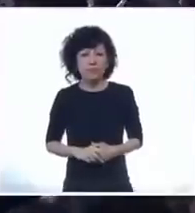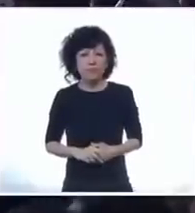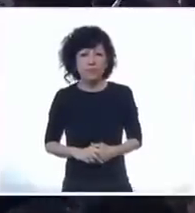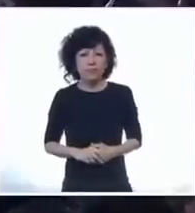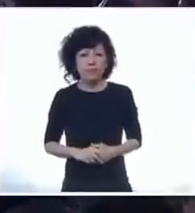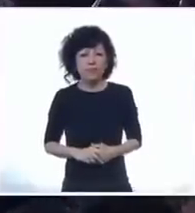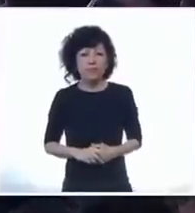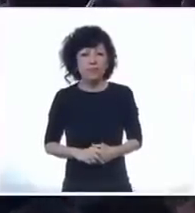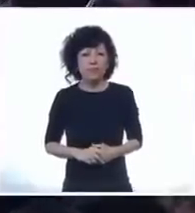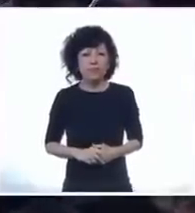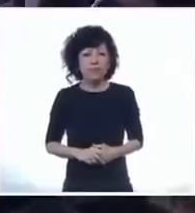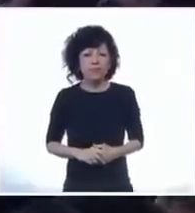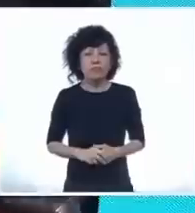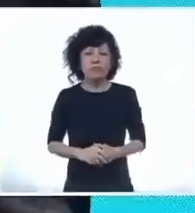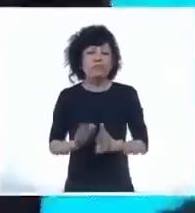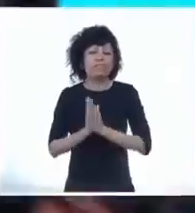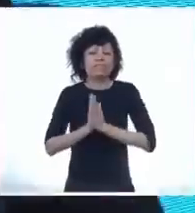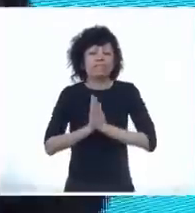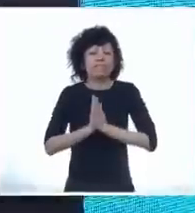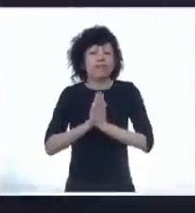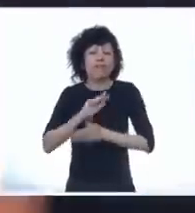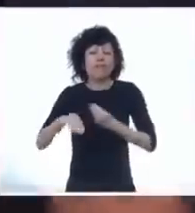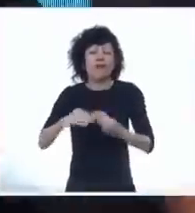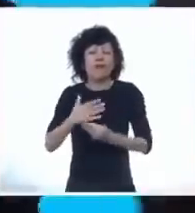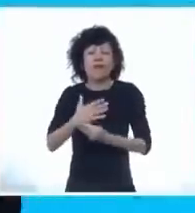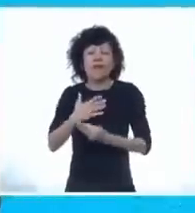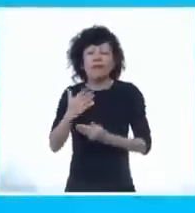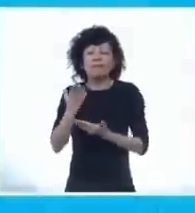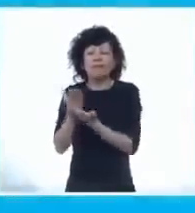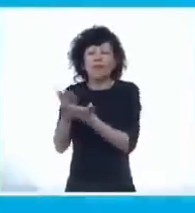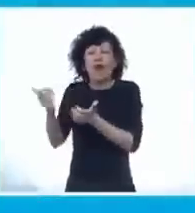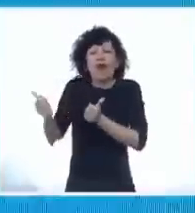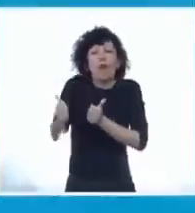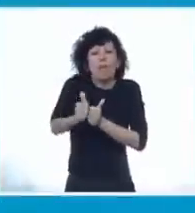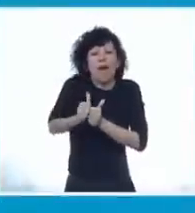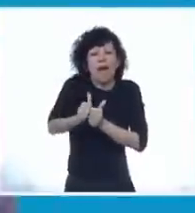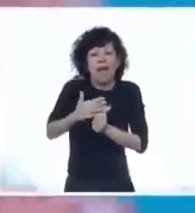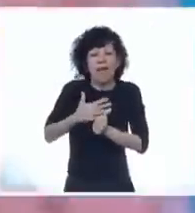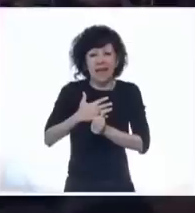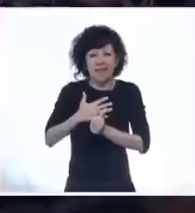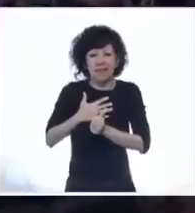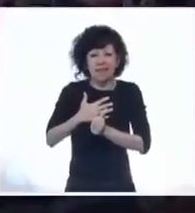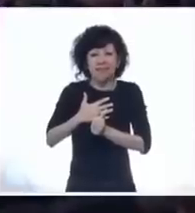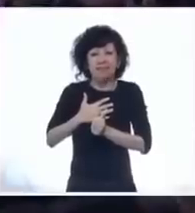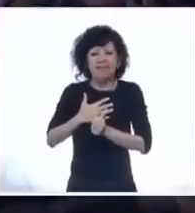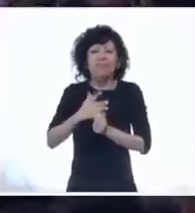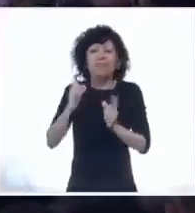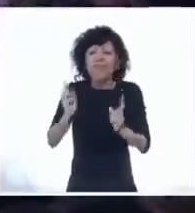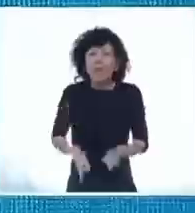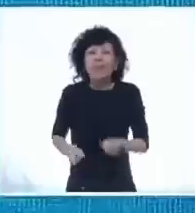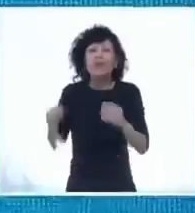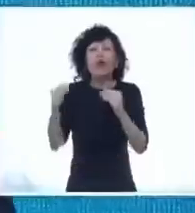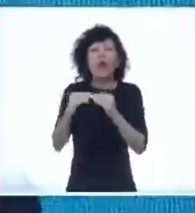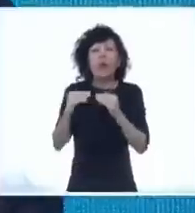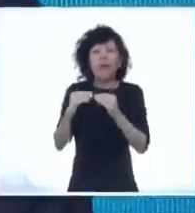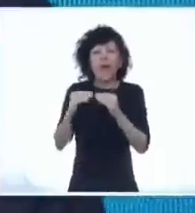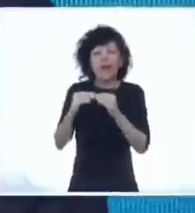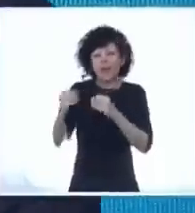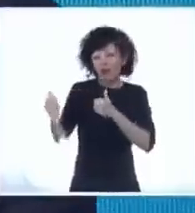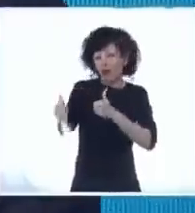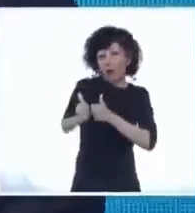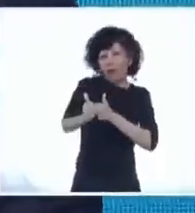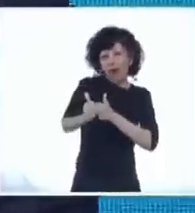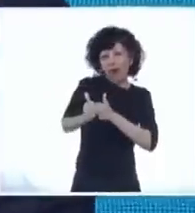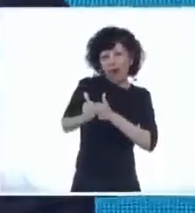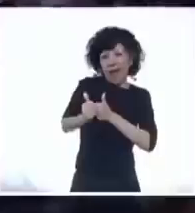que me acompañen y pedirle a mi compañero de fórmula, Agustín